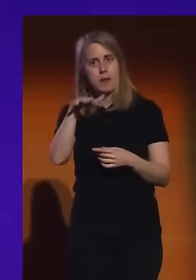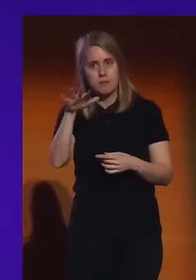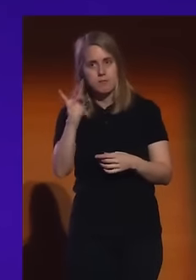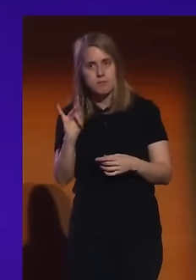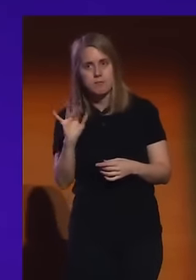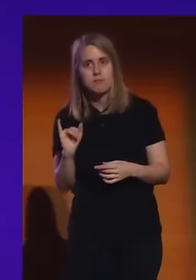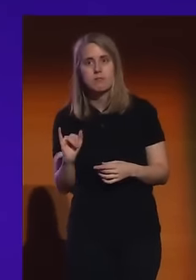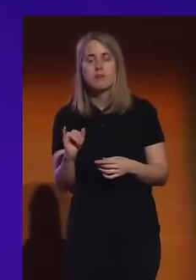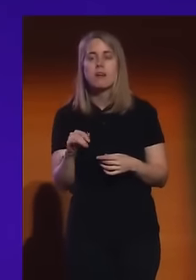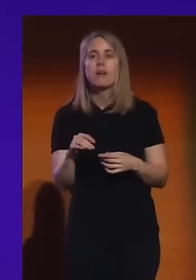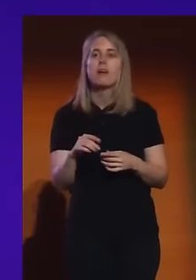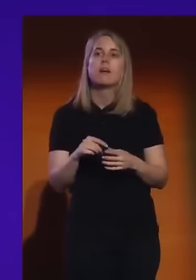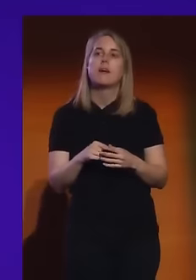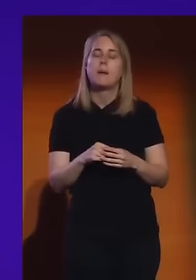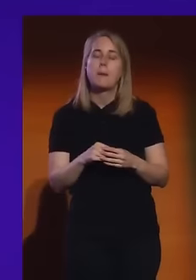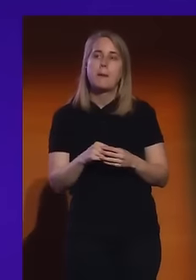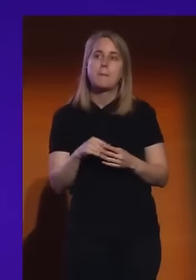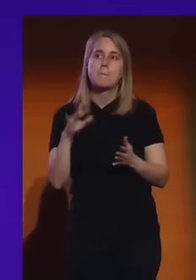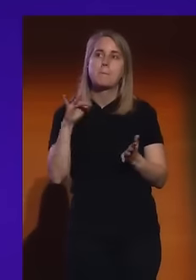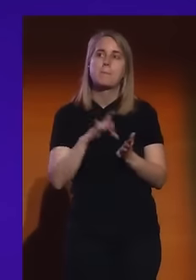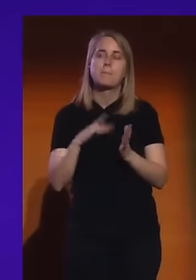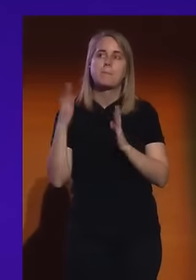batean eta ordan